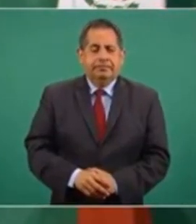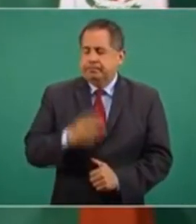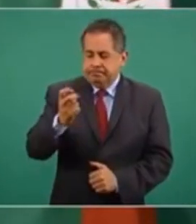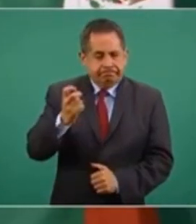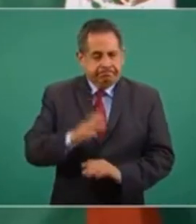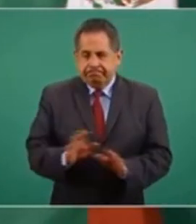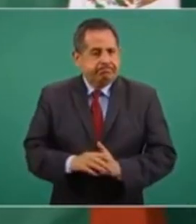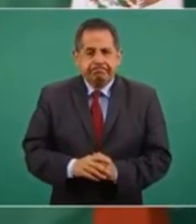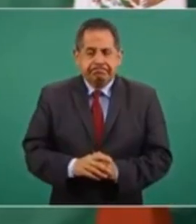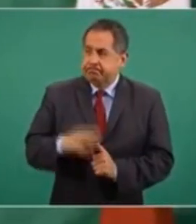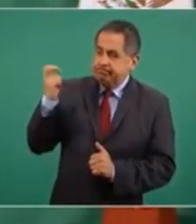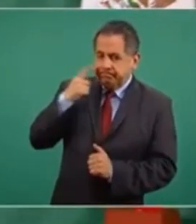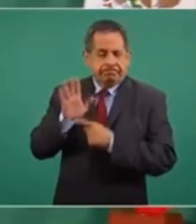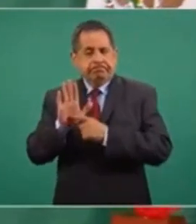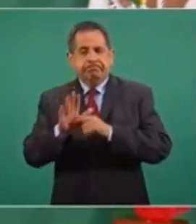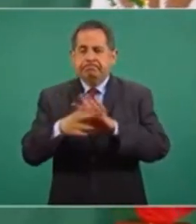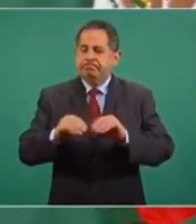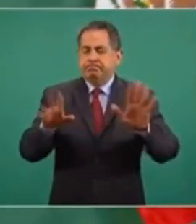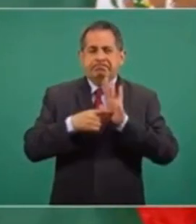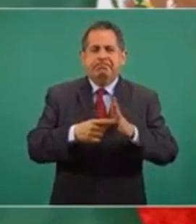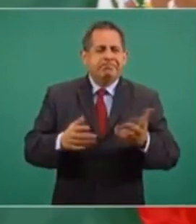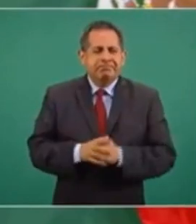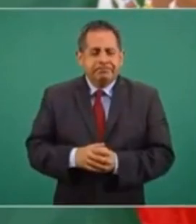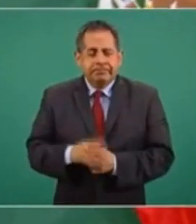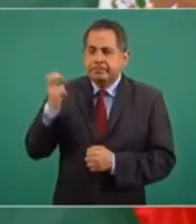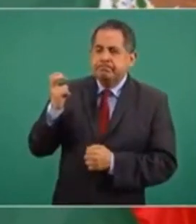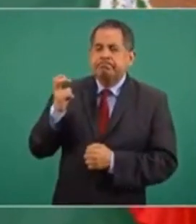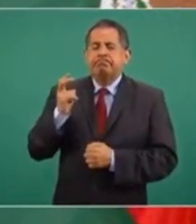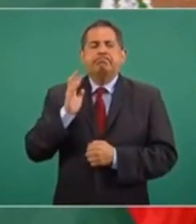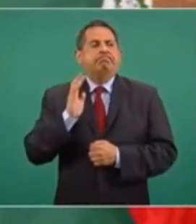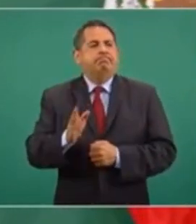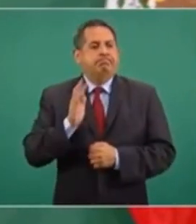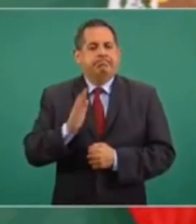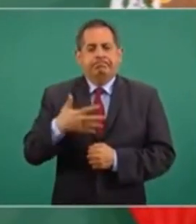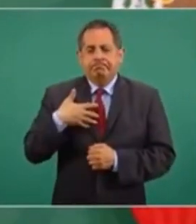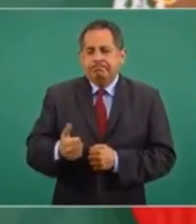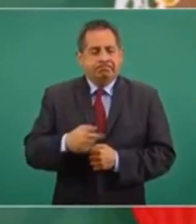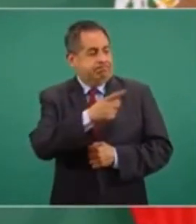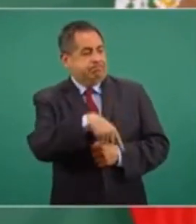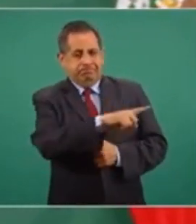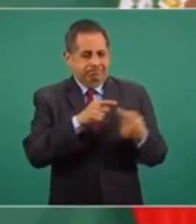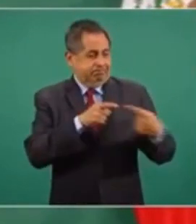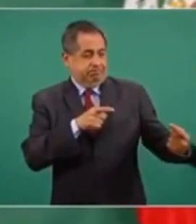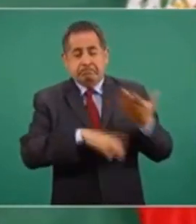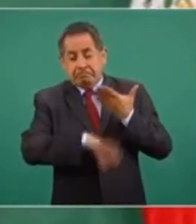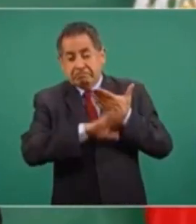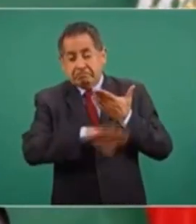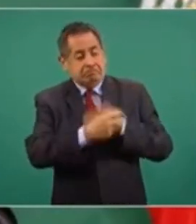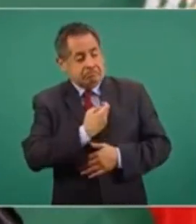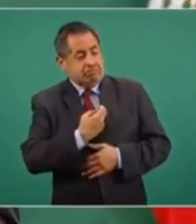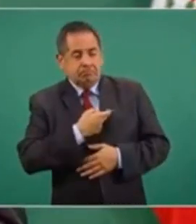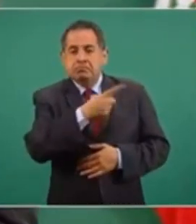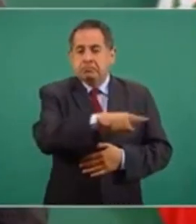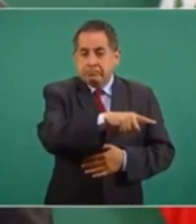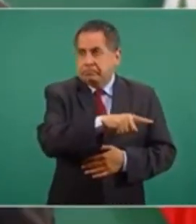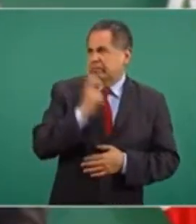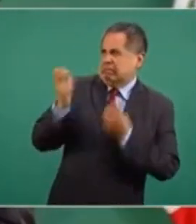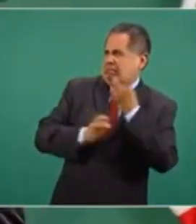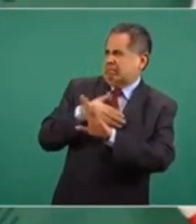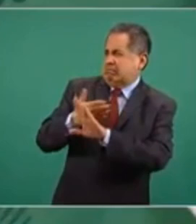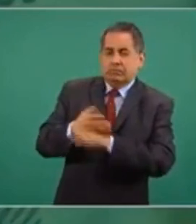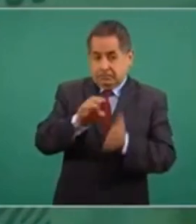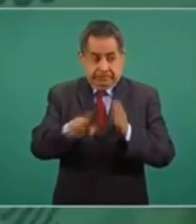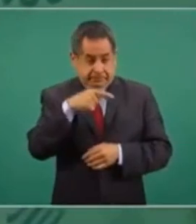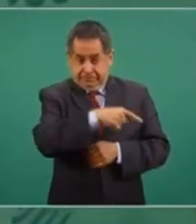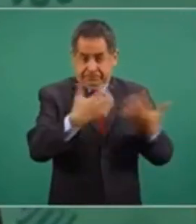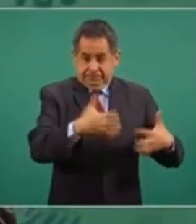Entonces, por eso queríamos exponerlo. Porque esto explica mucho el porqué de los ataques al gobierno. Hay una empresa de